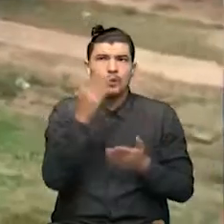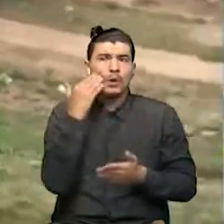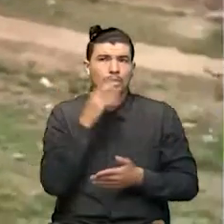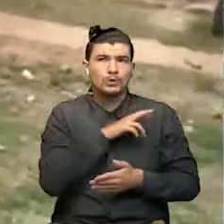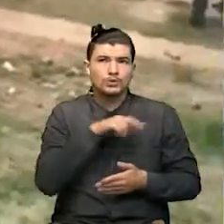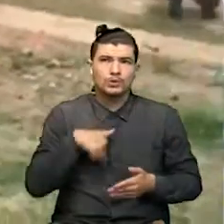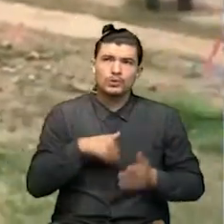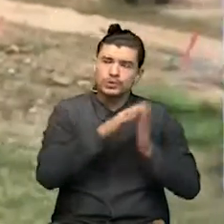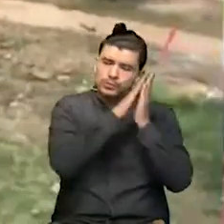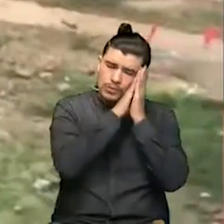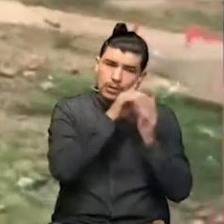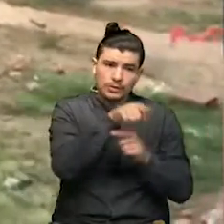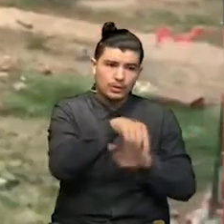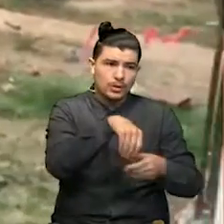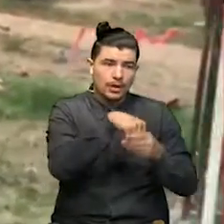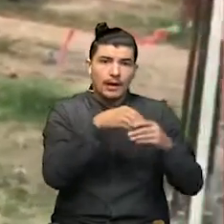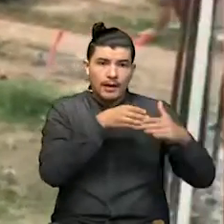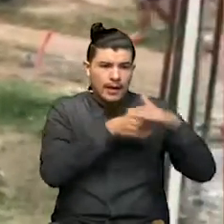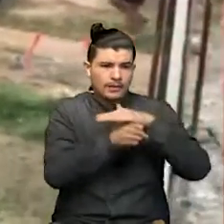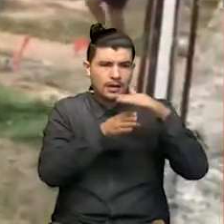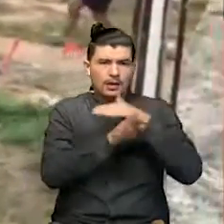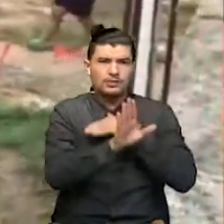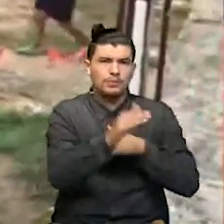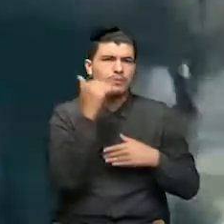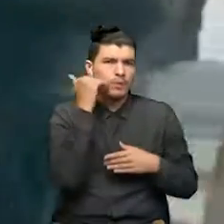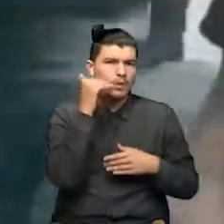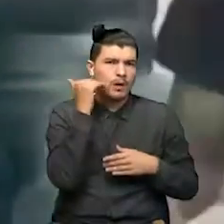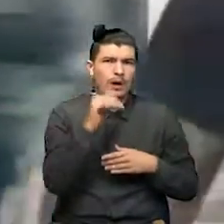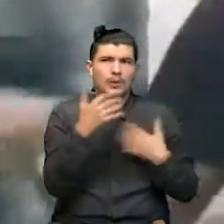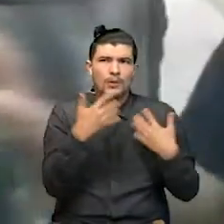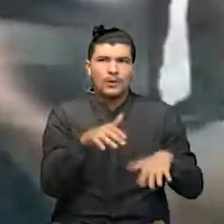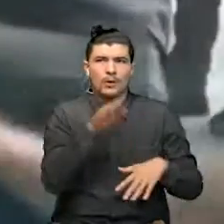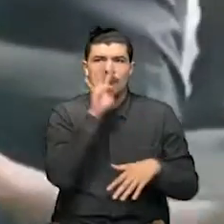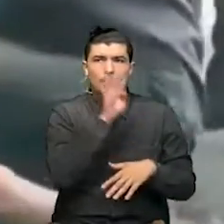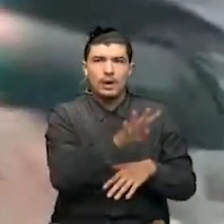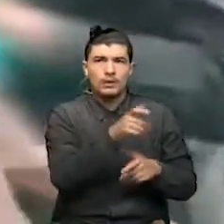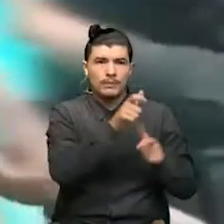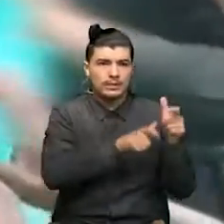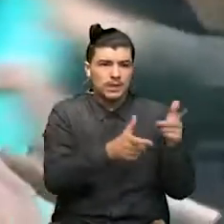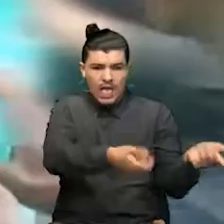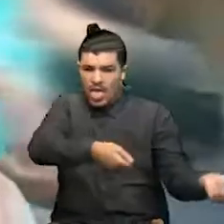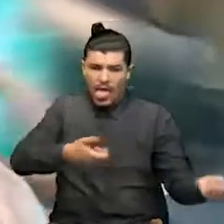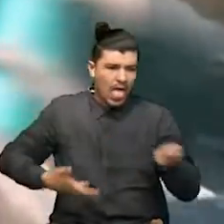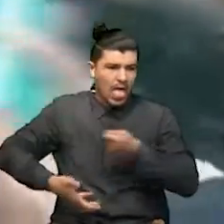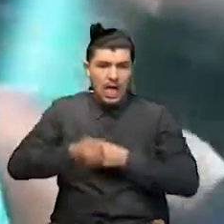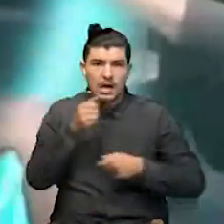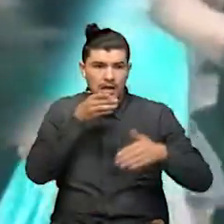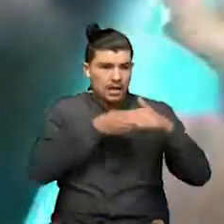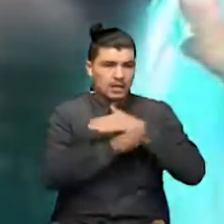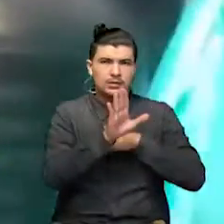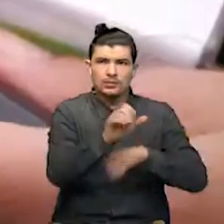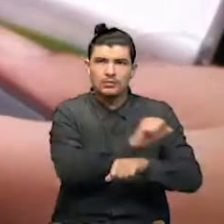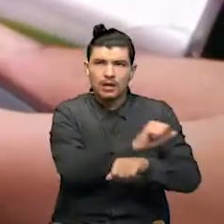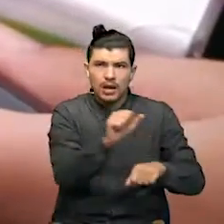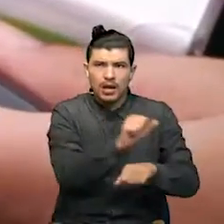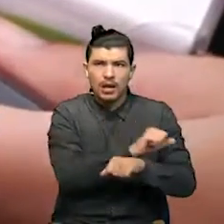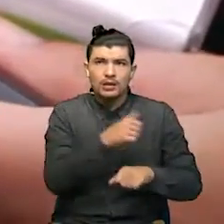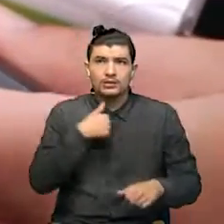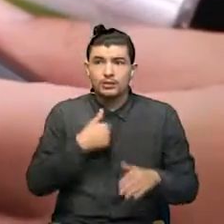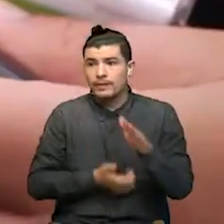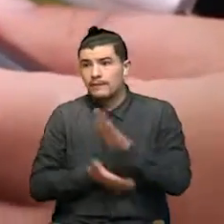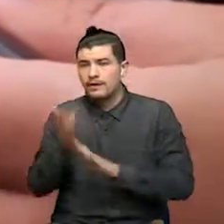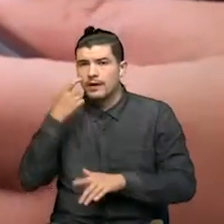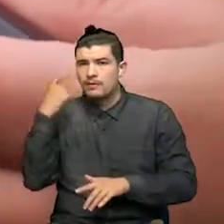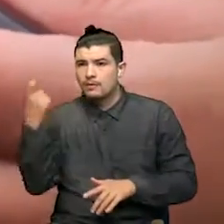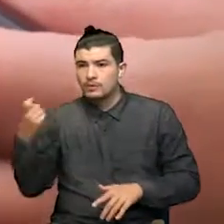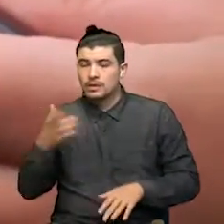estábamos durmiendo. Entraron y sacaron a una muchacha entre cuatro a rastra. Llegaron y la metieron al carro de ellos. Yo me fui a